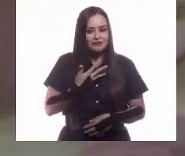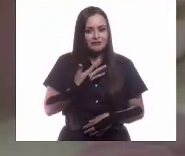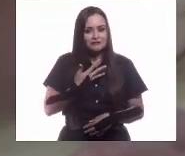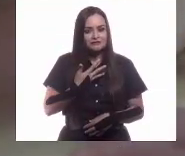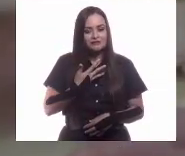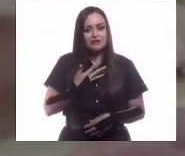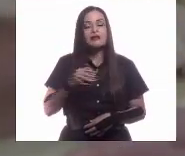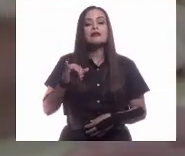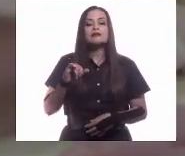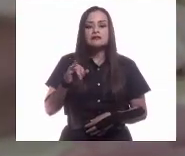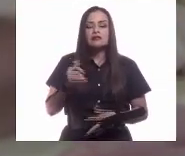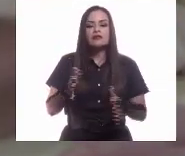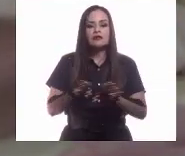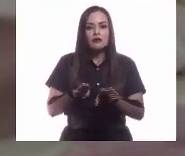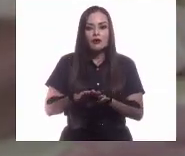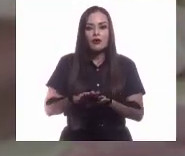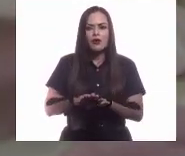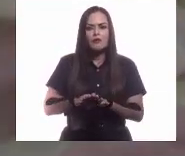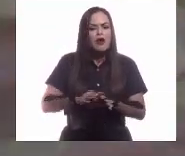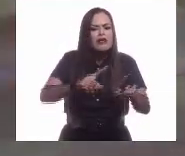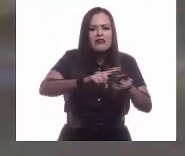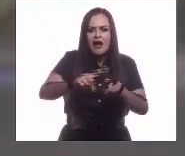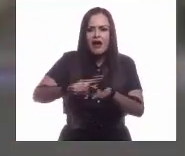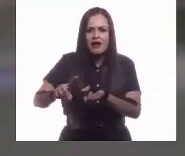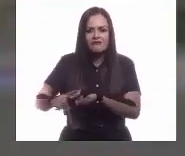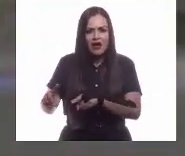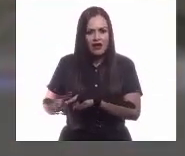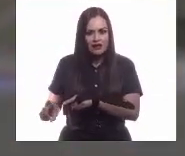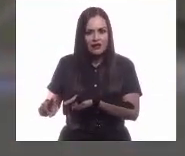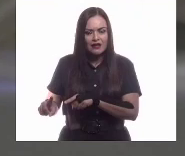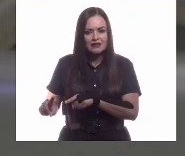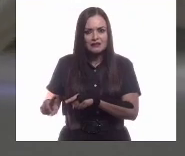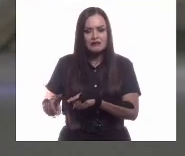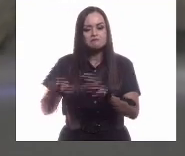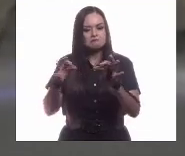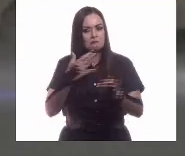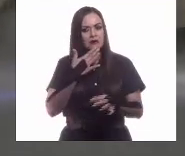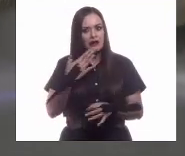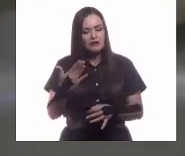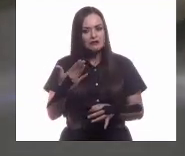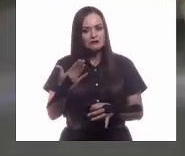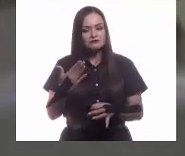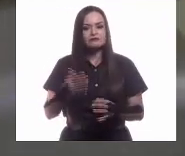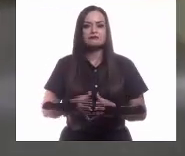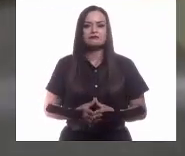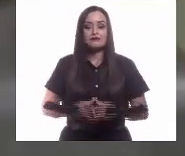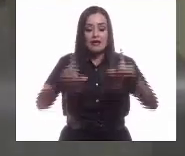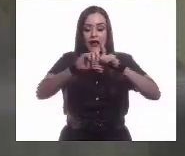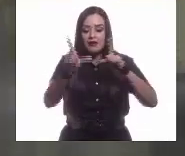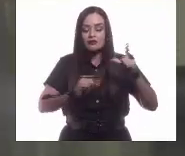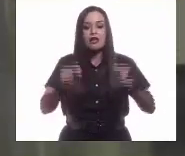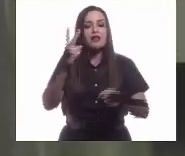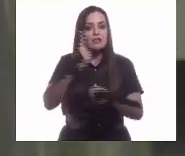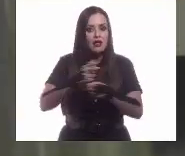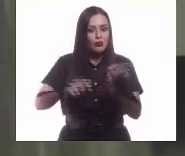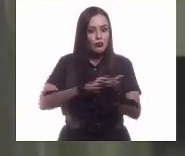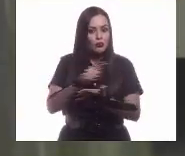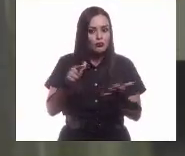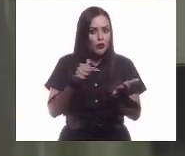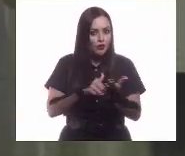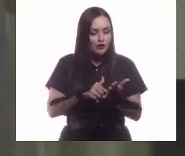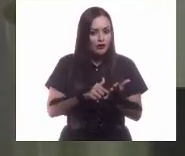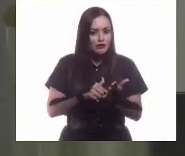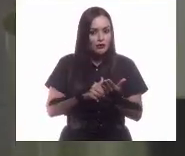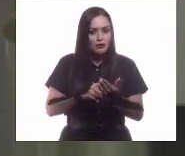valor comercial como las rayas, el abulón, la almeja, la langosta. Además, somos segundo lugar nacional en cuerpos de